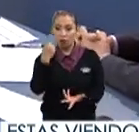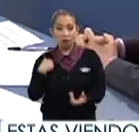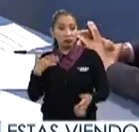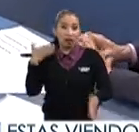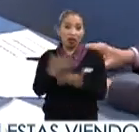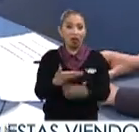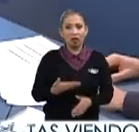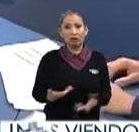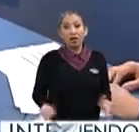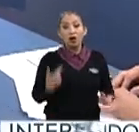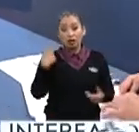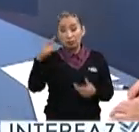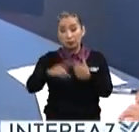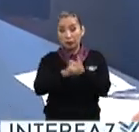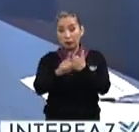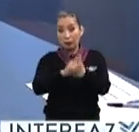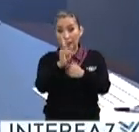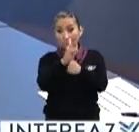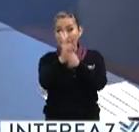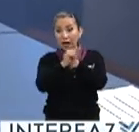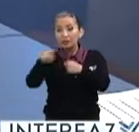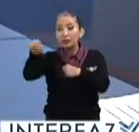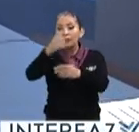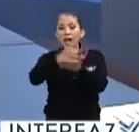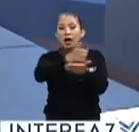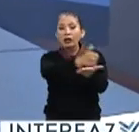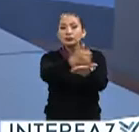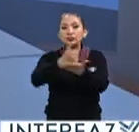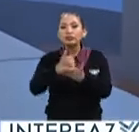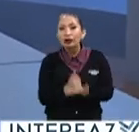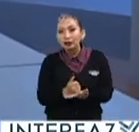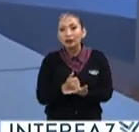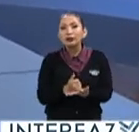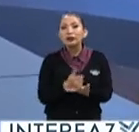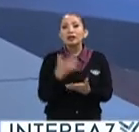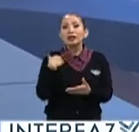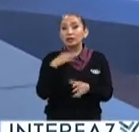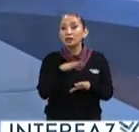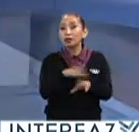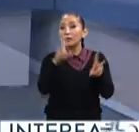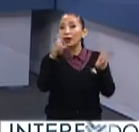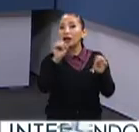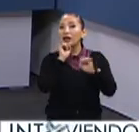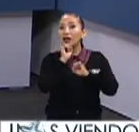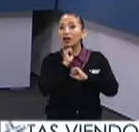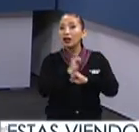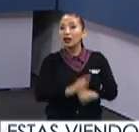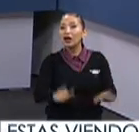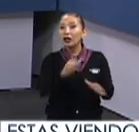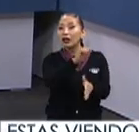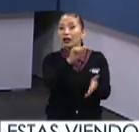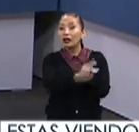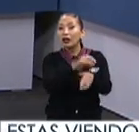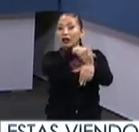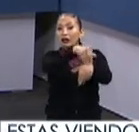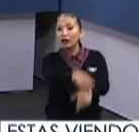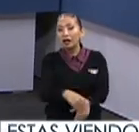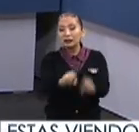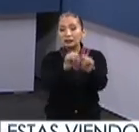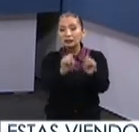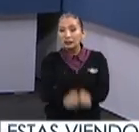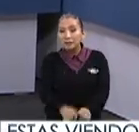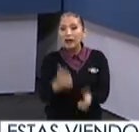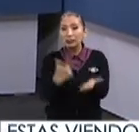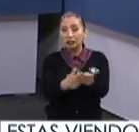un problema tan complejo, los países tienen que cooperar y sobre todo en lo que se refiere a la promoción de la legalidad en los